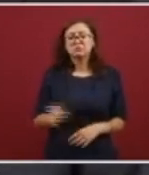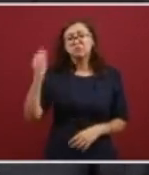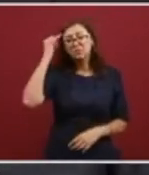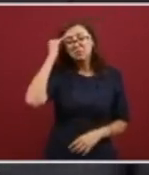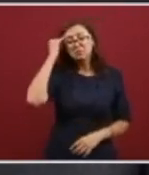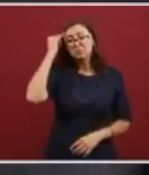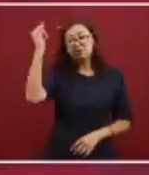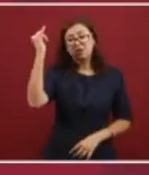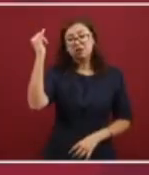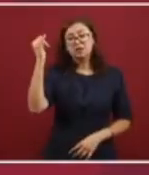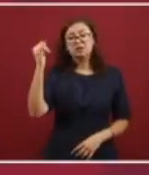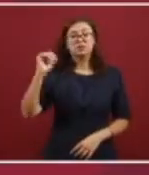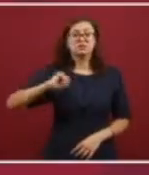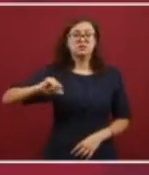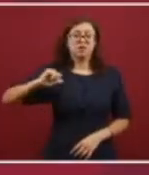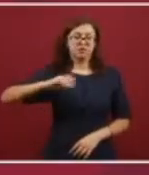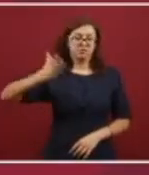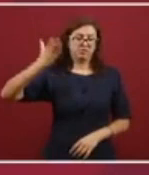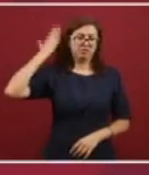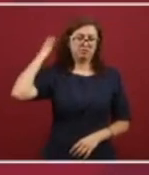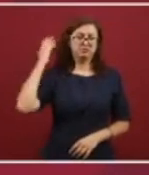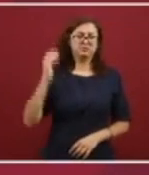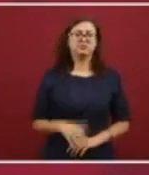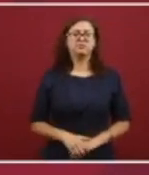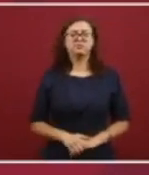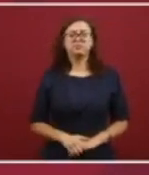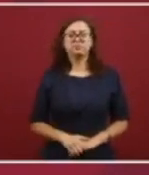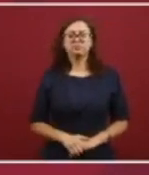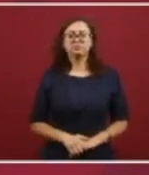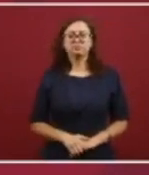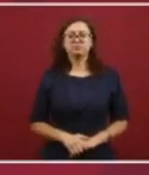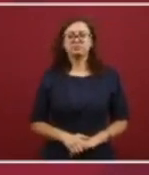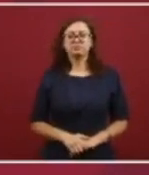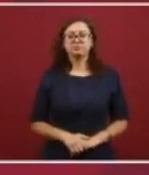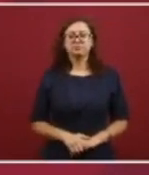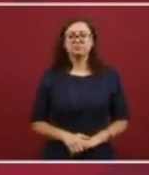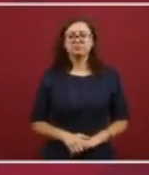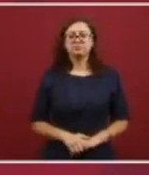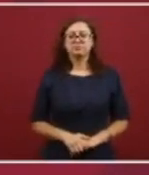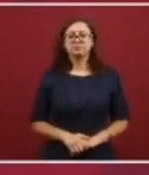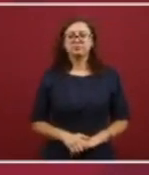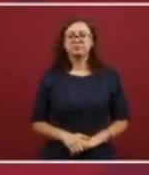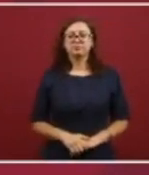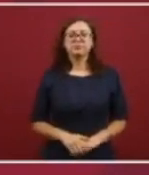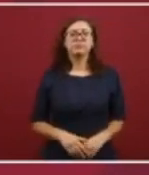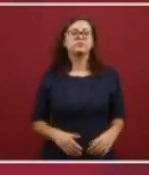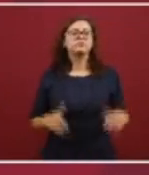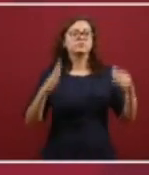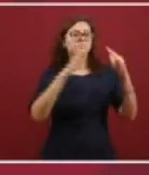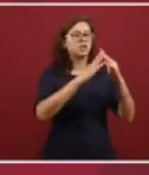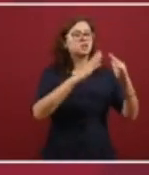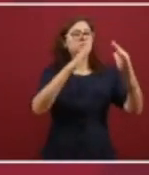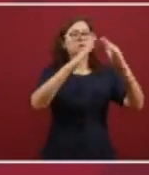Imagínense cómo era antes, si iban casa por casa